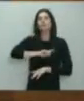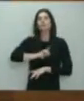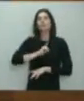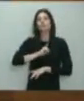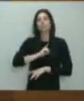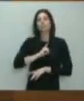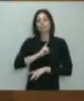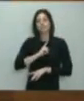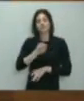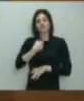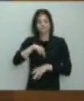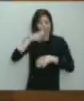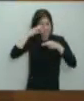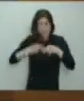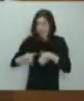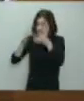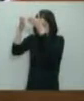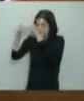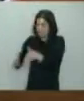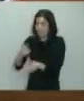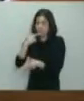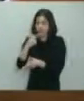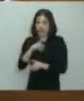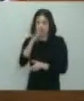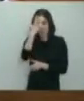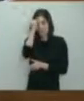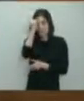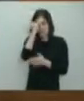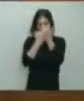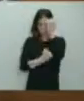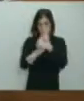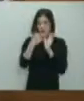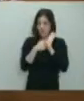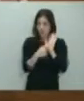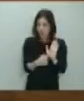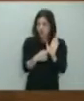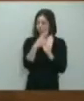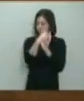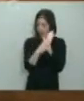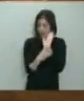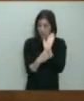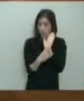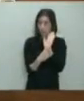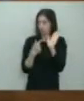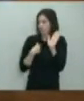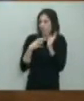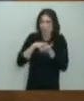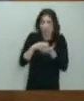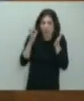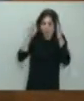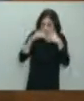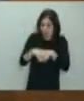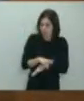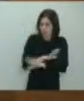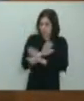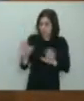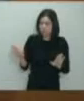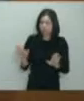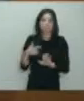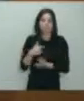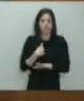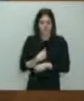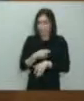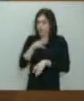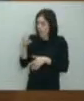toda seguridad, porque lo dicen ustedes en su memoria económica, y a sus datos, que no tengo ninguna duda que están hechos desde el principio